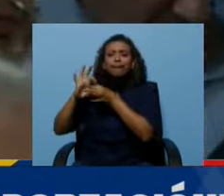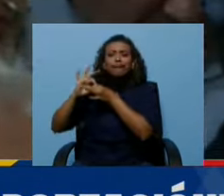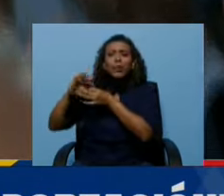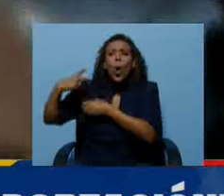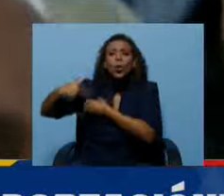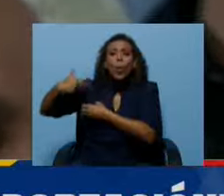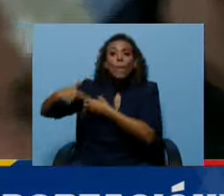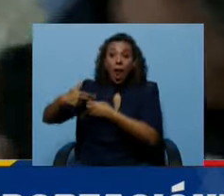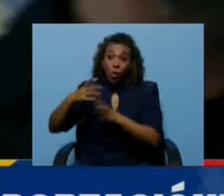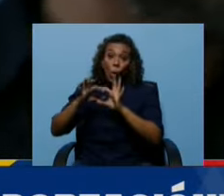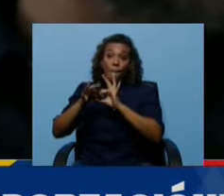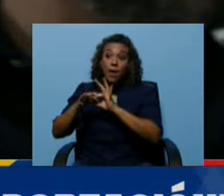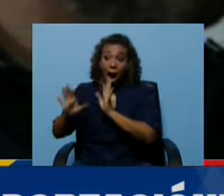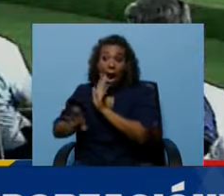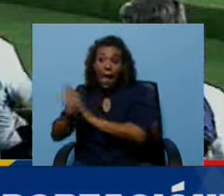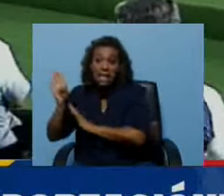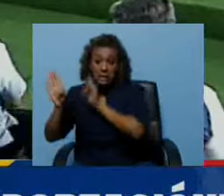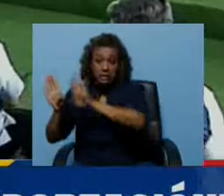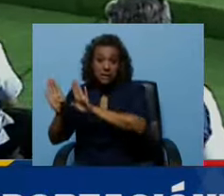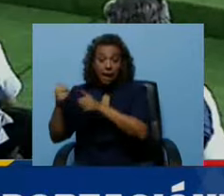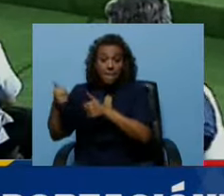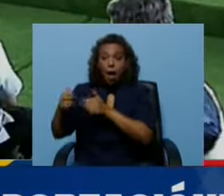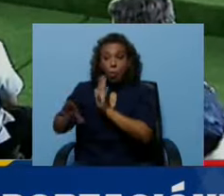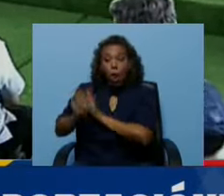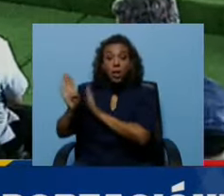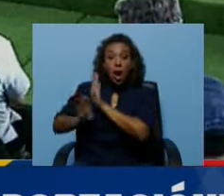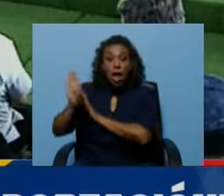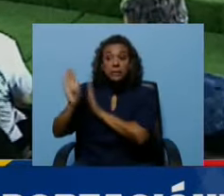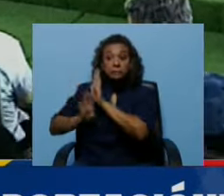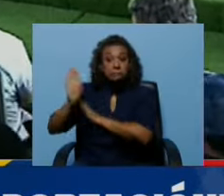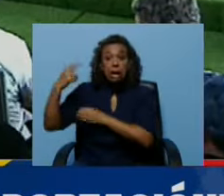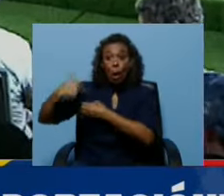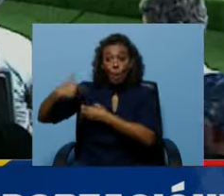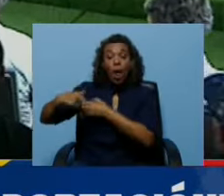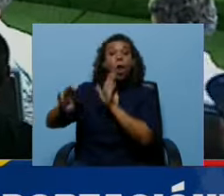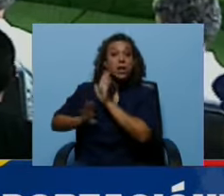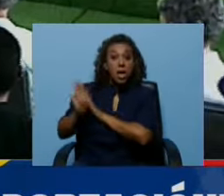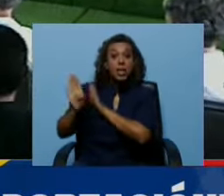la economía petrolera crece y crece y crece.